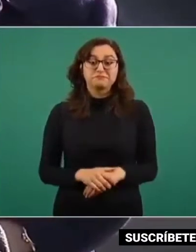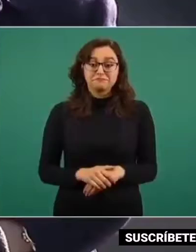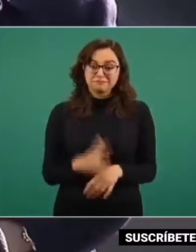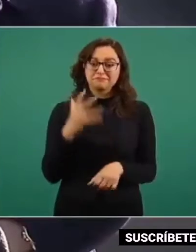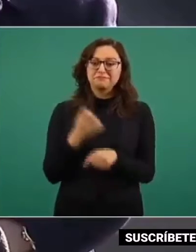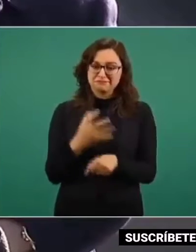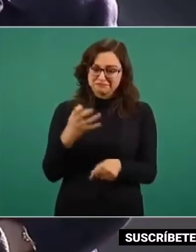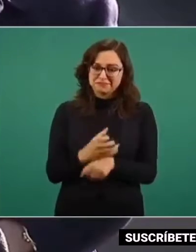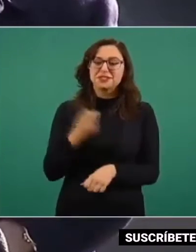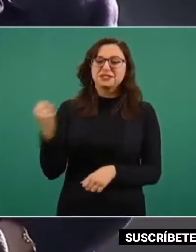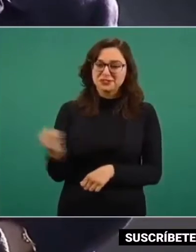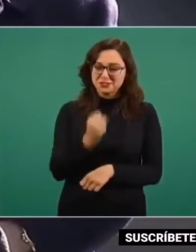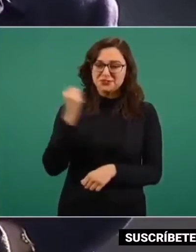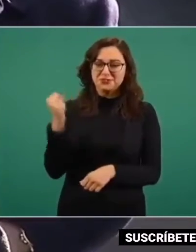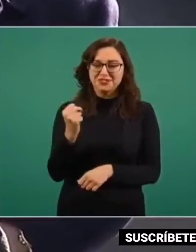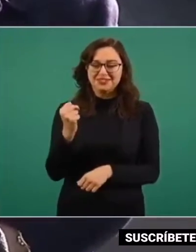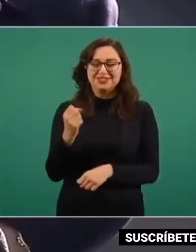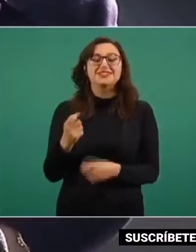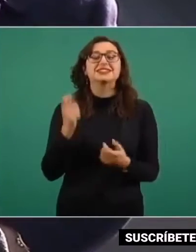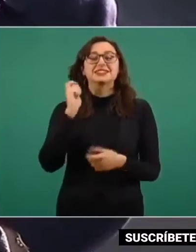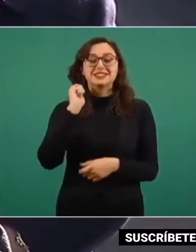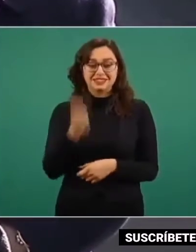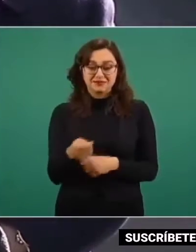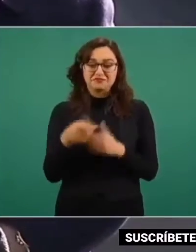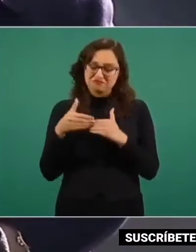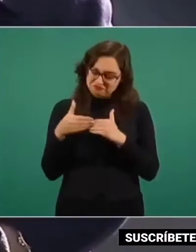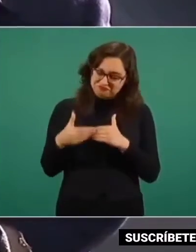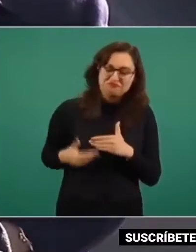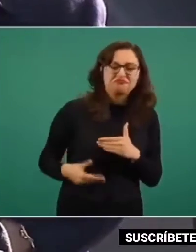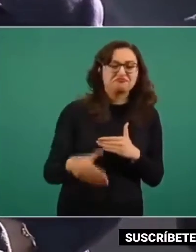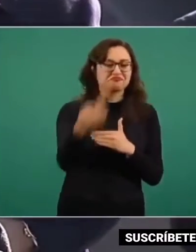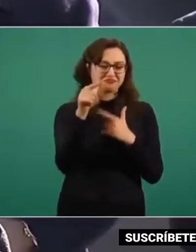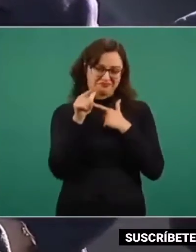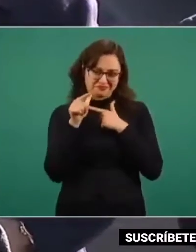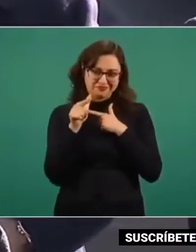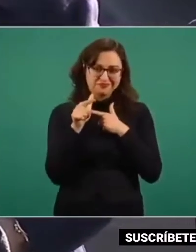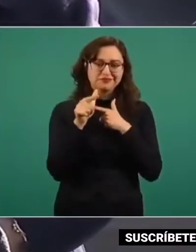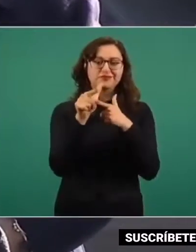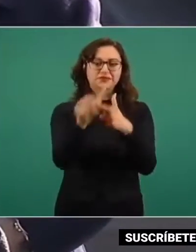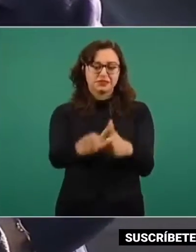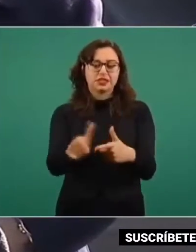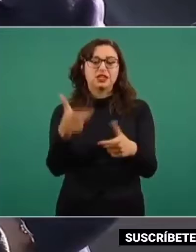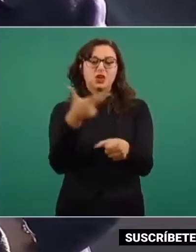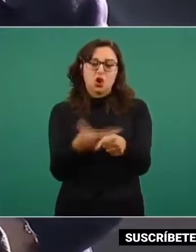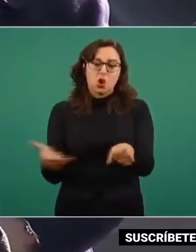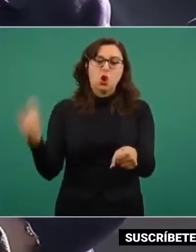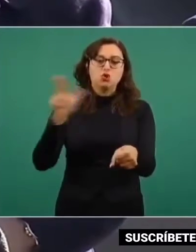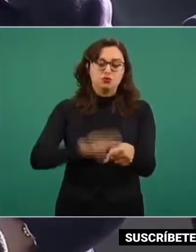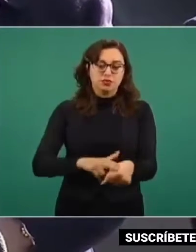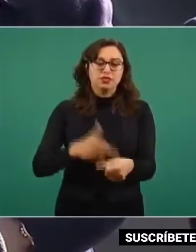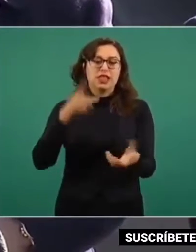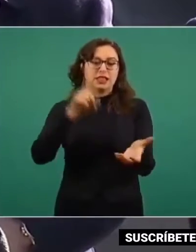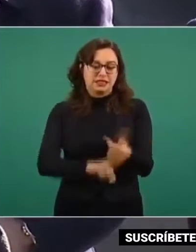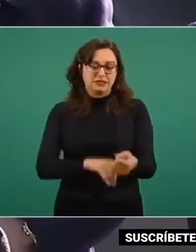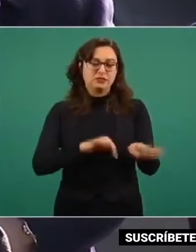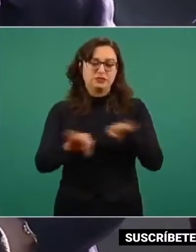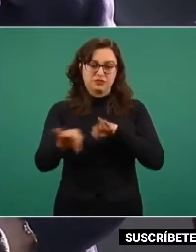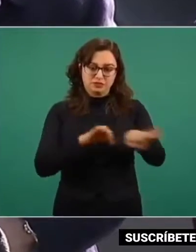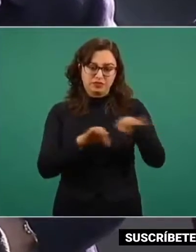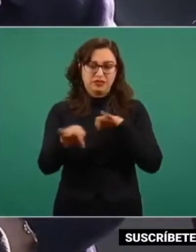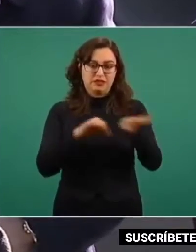esto nos permitirá seguir con la vacunación de trabajadores de la salud que se encuentran